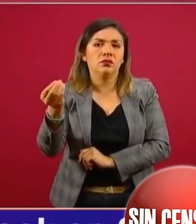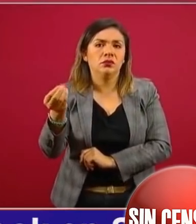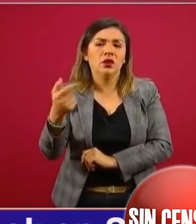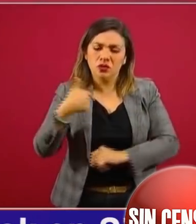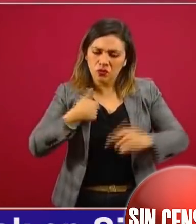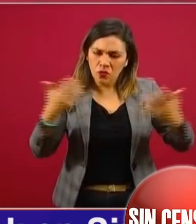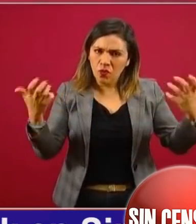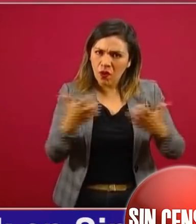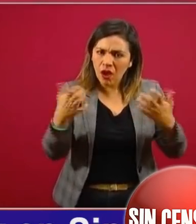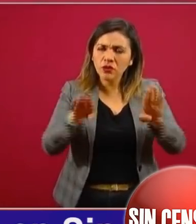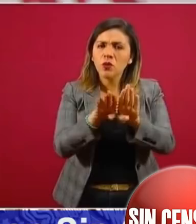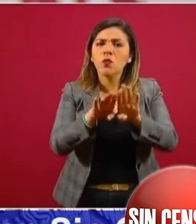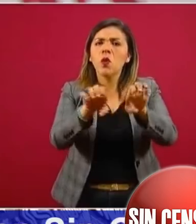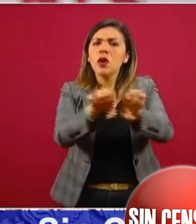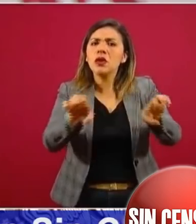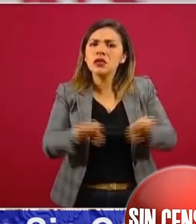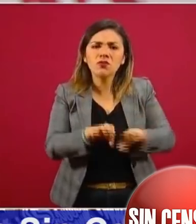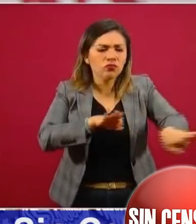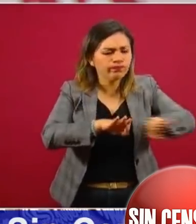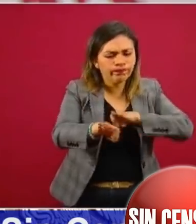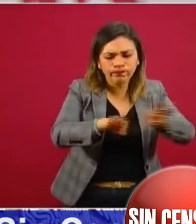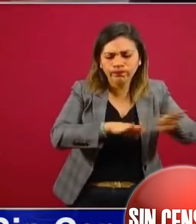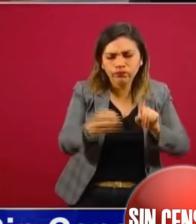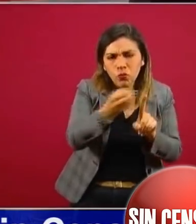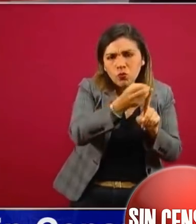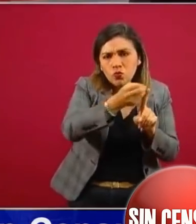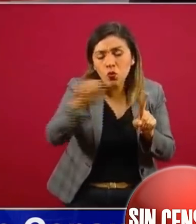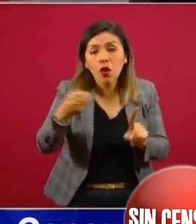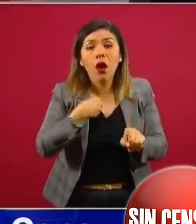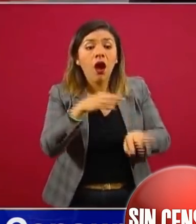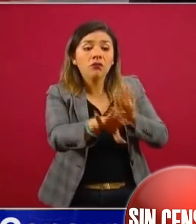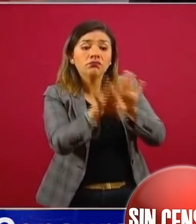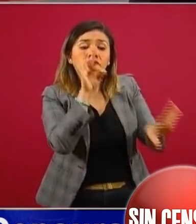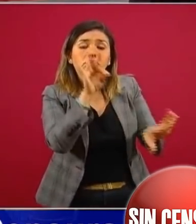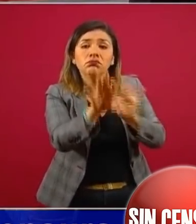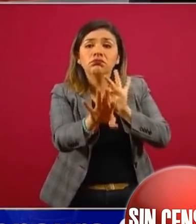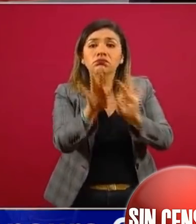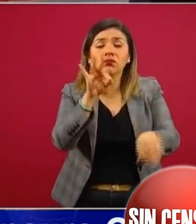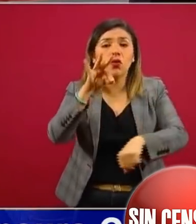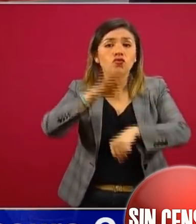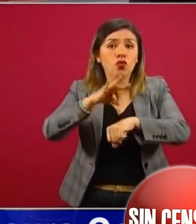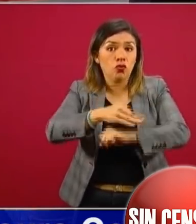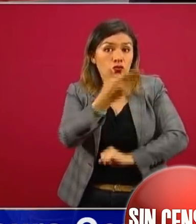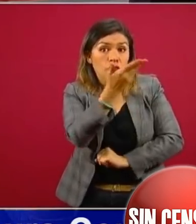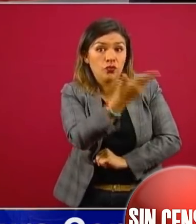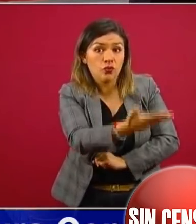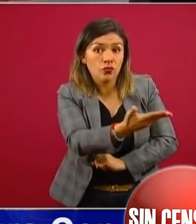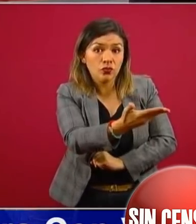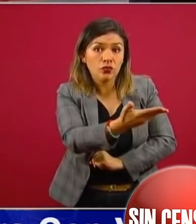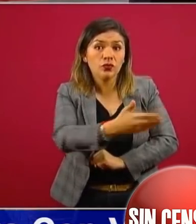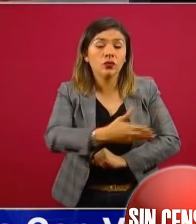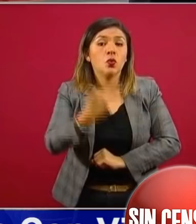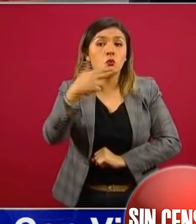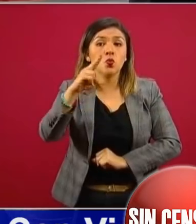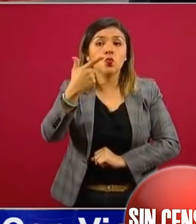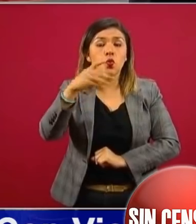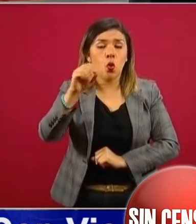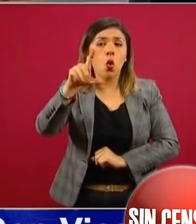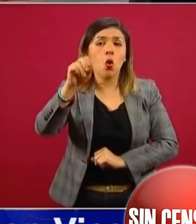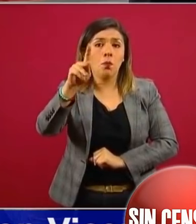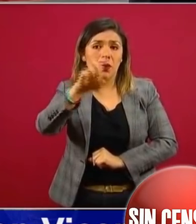actuamos en equipo y se escogió al doctor Hugo